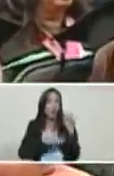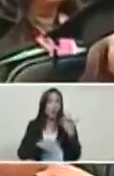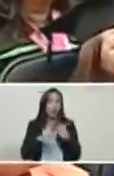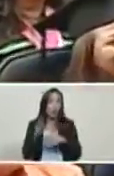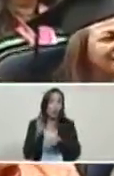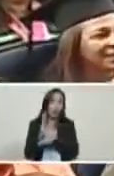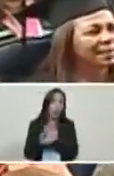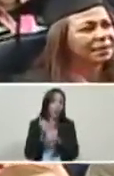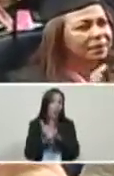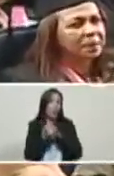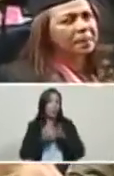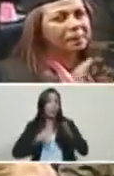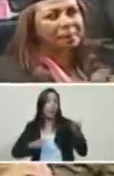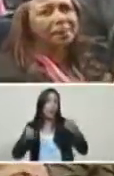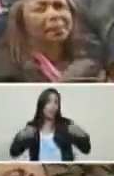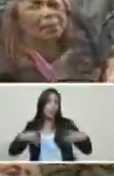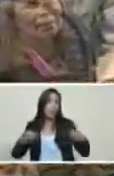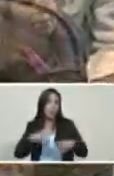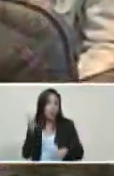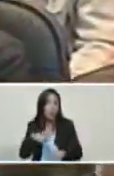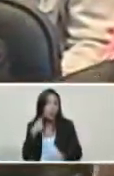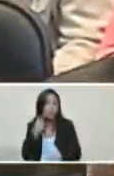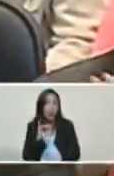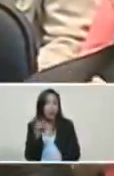protegen, existen.